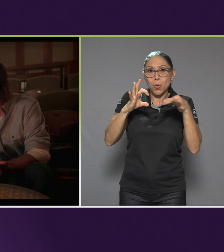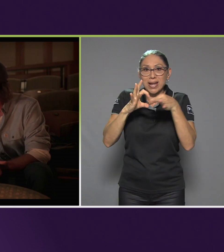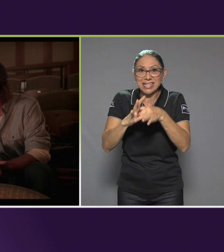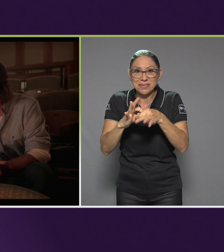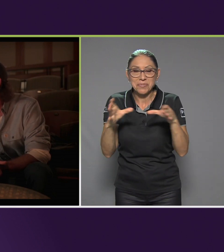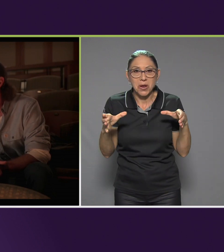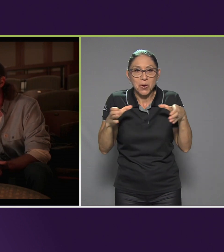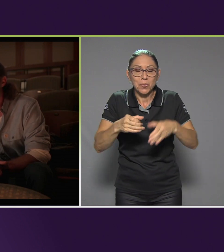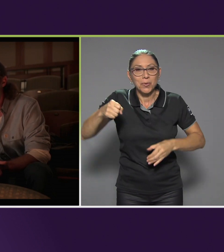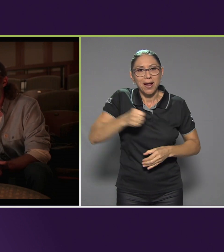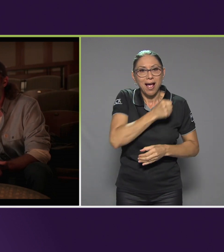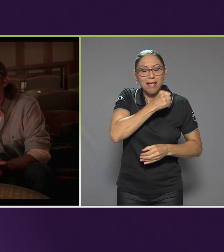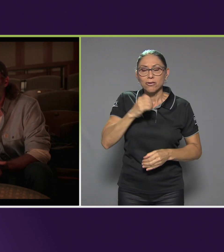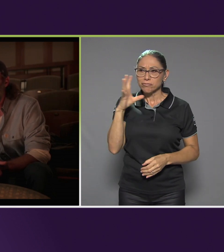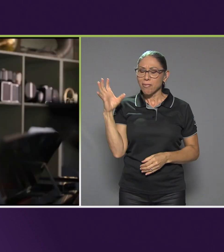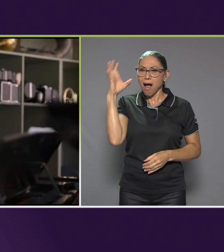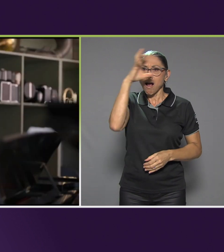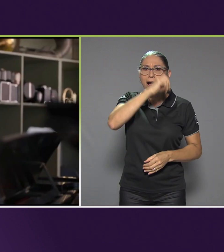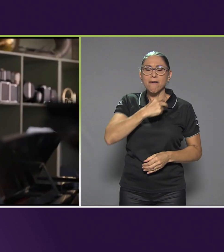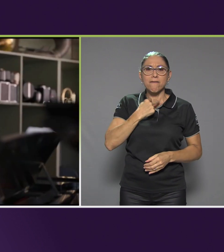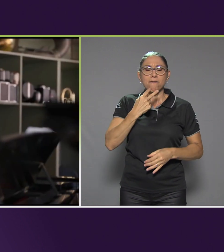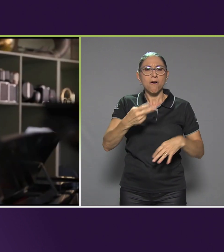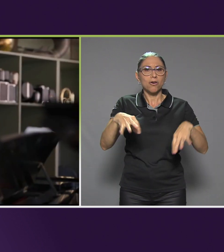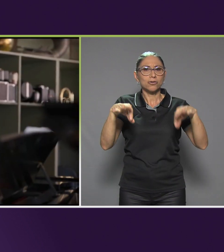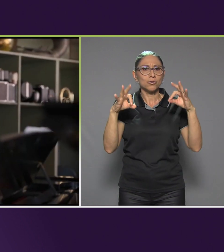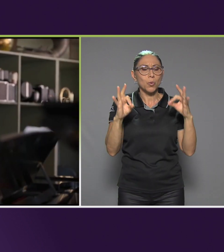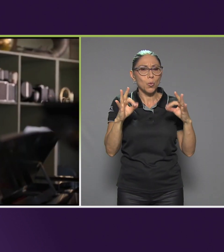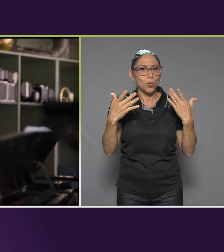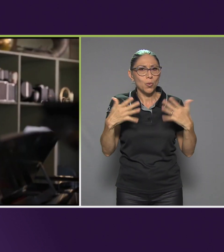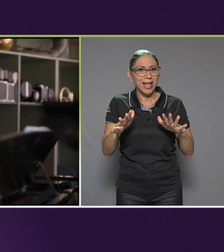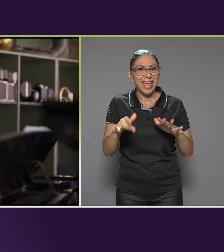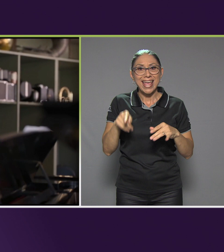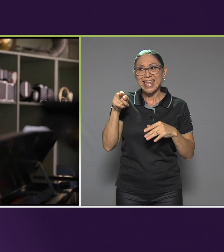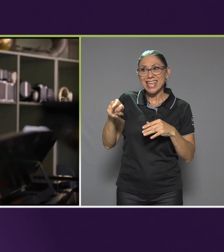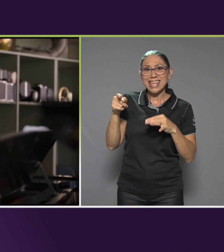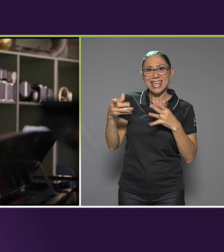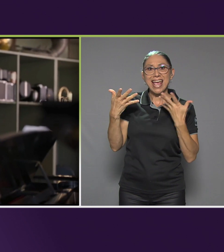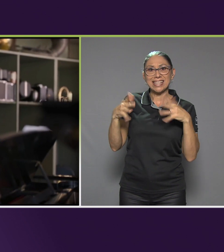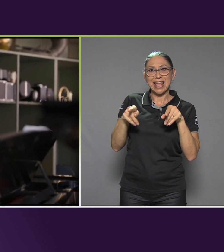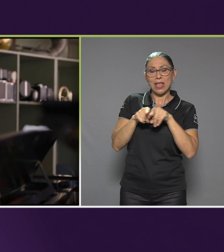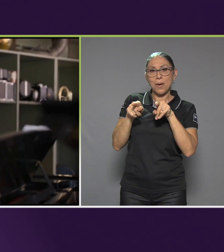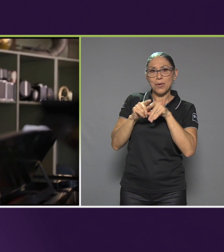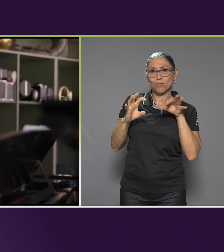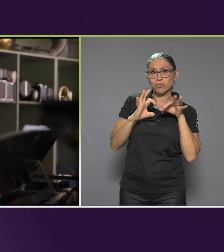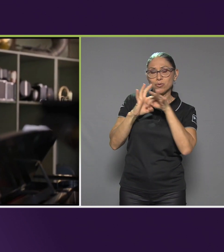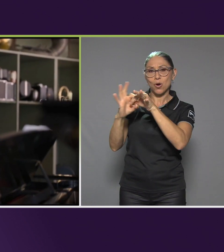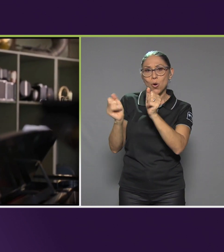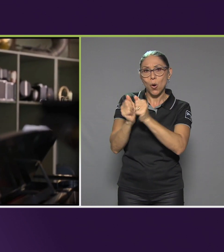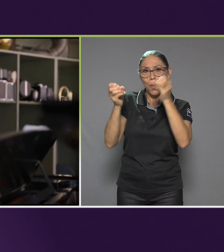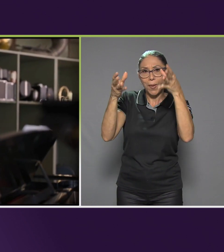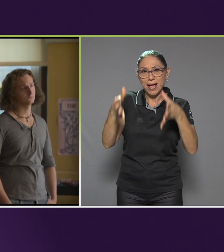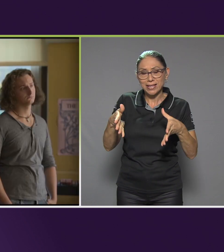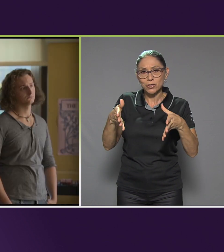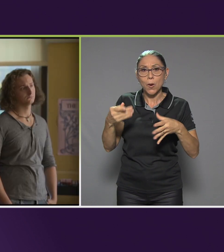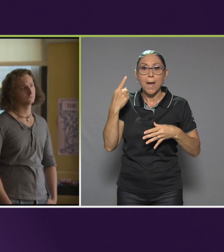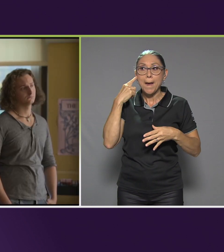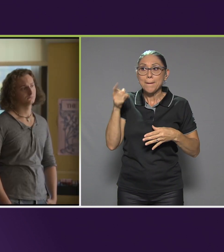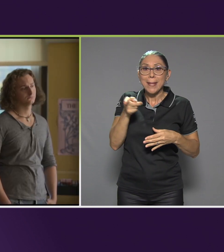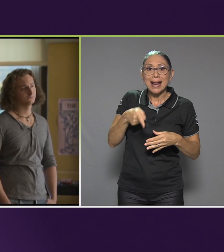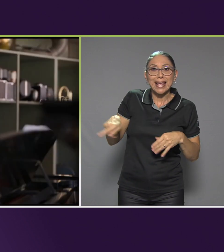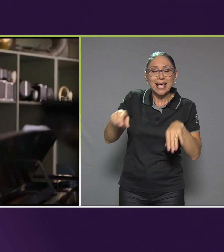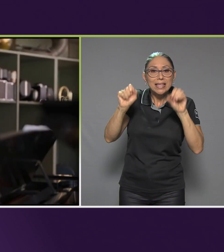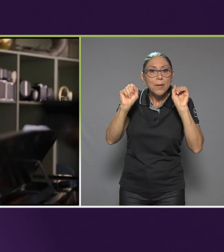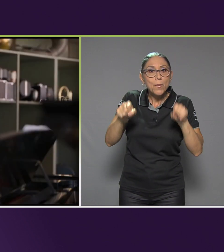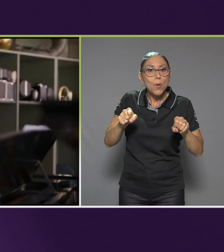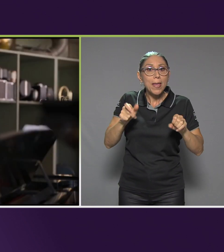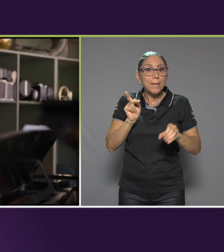donde descubre la gran voz que tiene y es alentada por su maestro, interpretado por Eugenio Derbez, para postularse en una prestigiosa